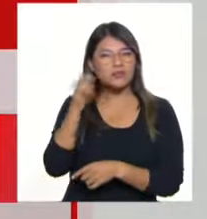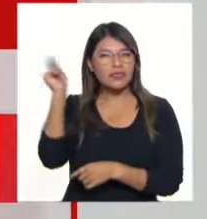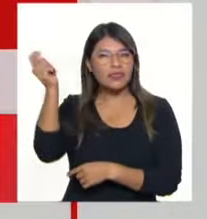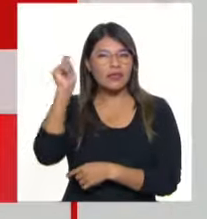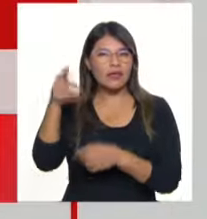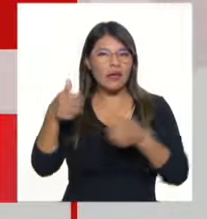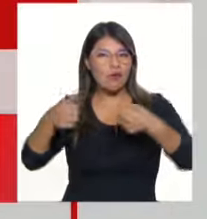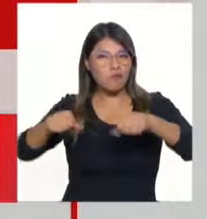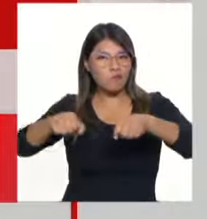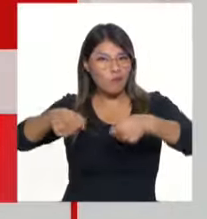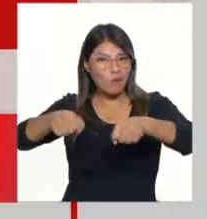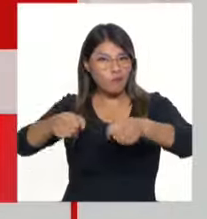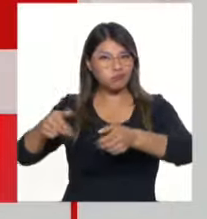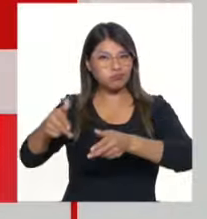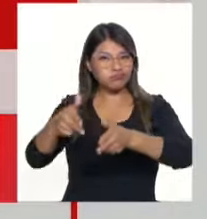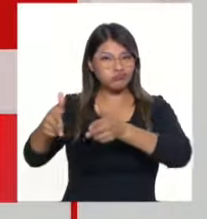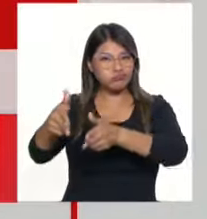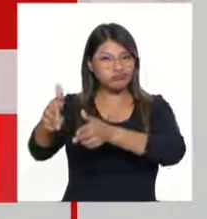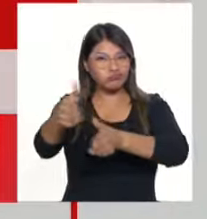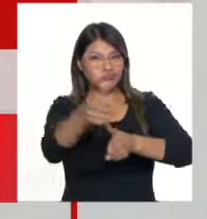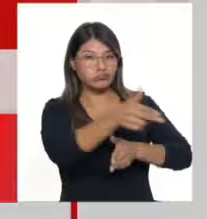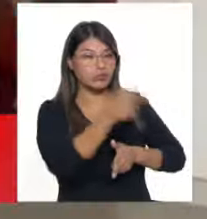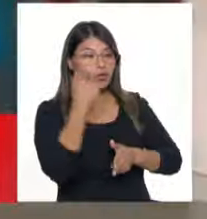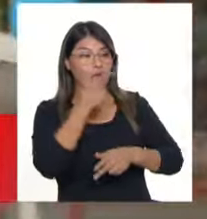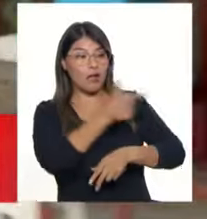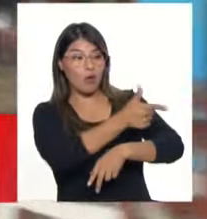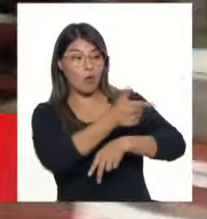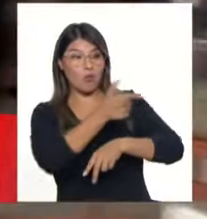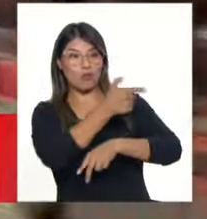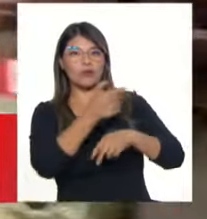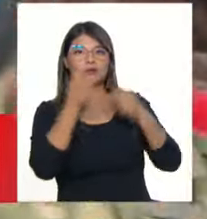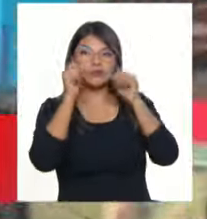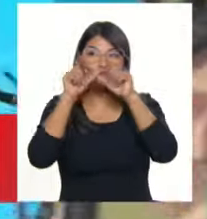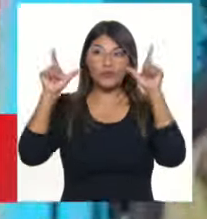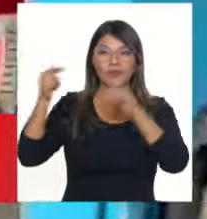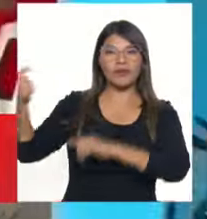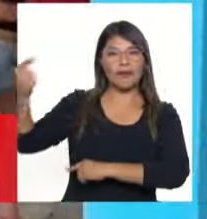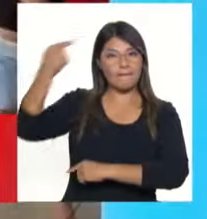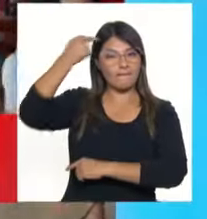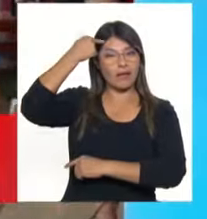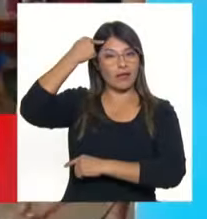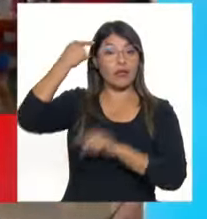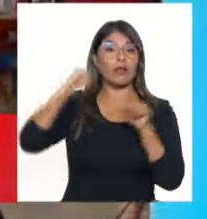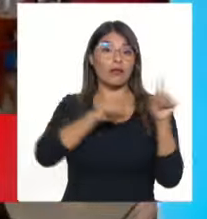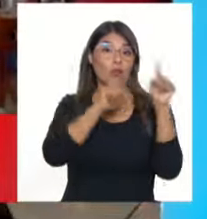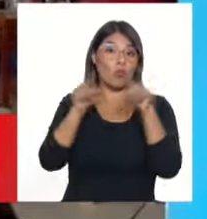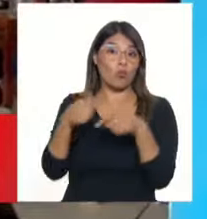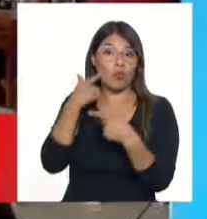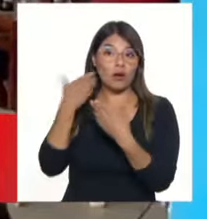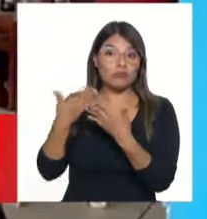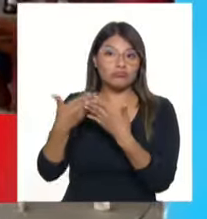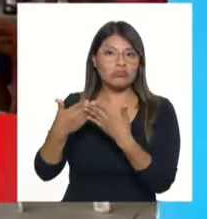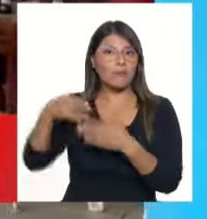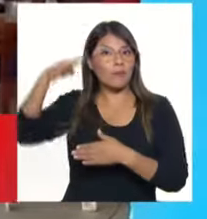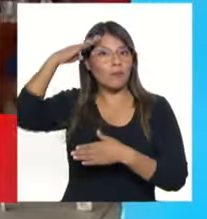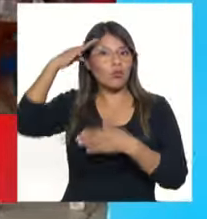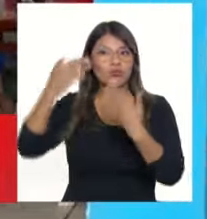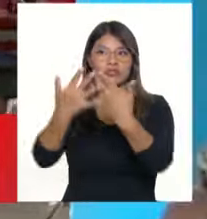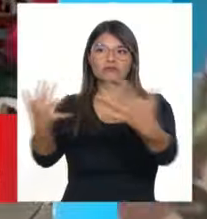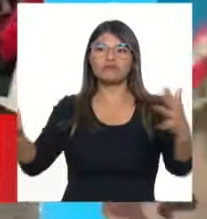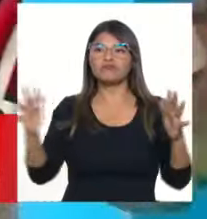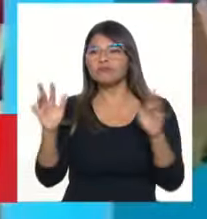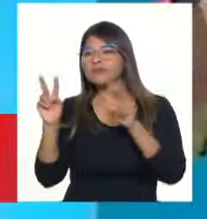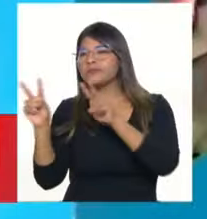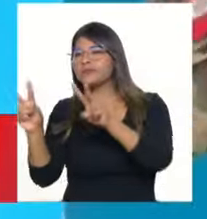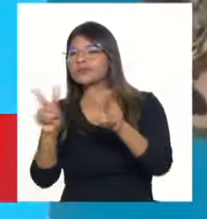ellos descendieron y atacaron por sorpresa a la exautoridad. Tras el crimen, la Policía Nacional realizó el plan cerco a fin de dar con la